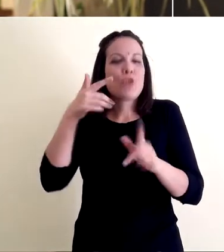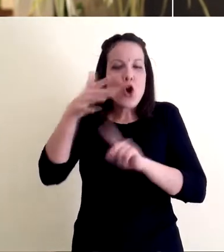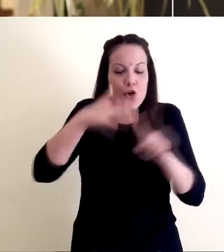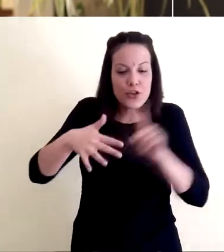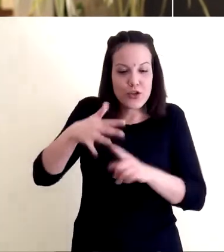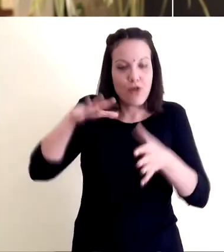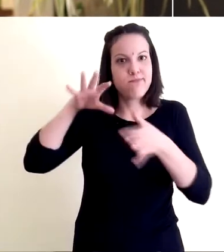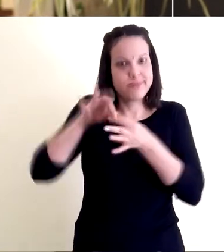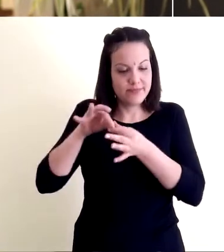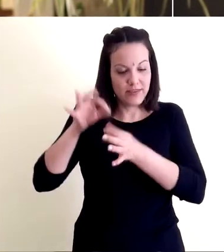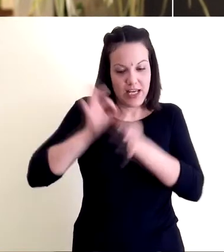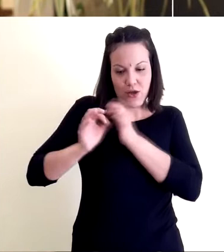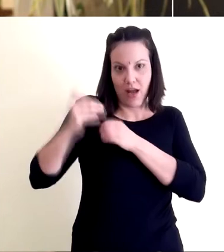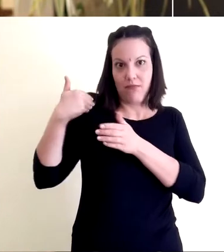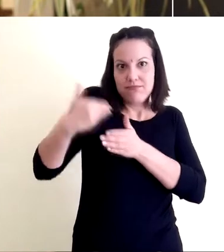decir, bueno, nos pasó esto